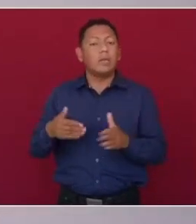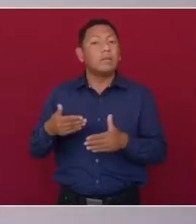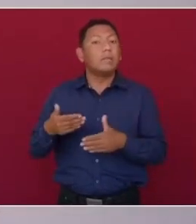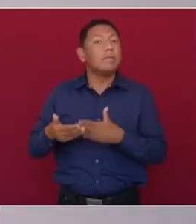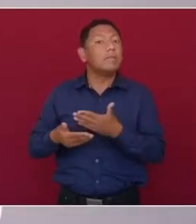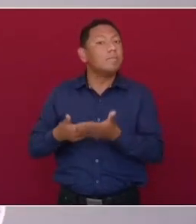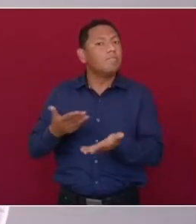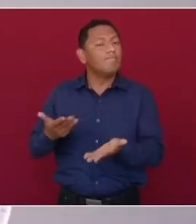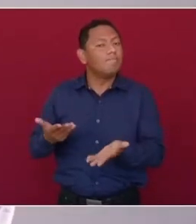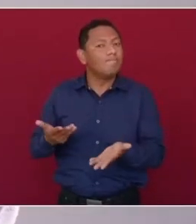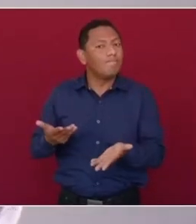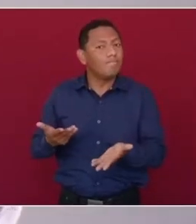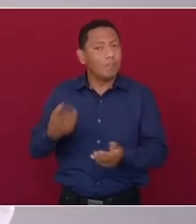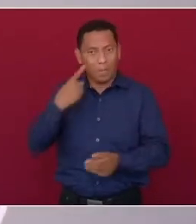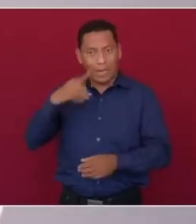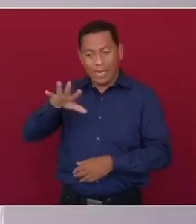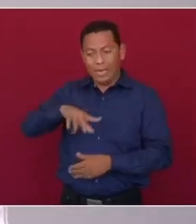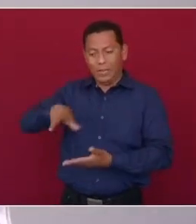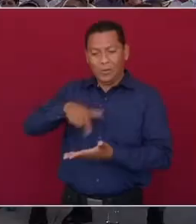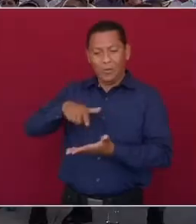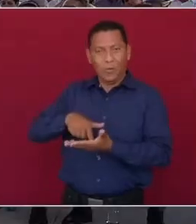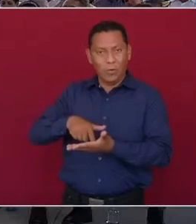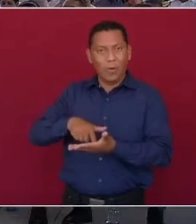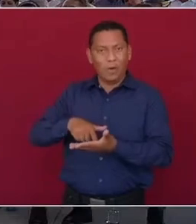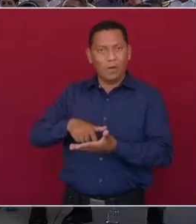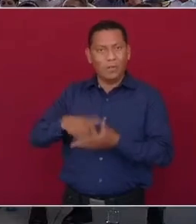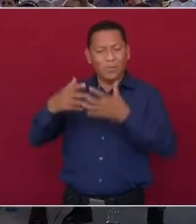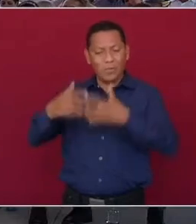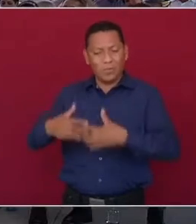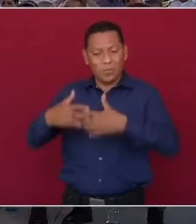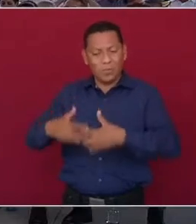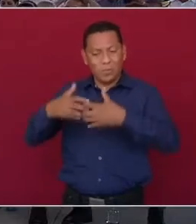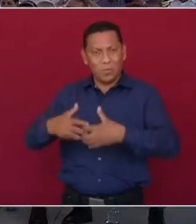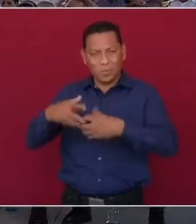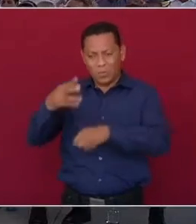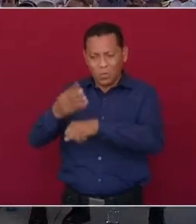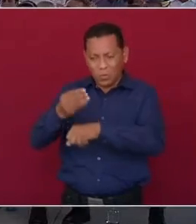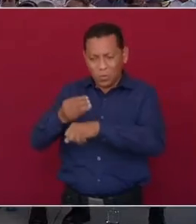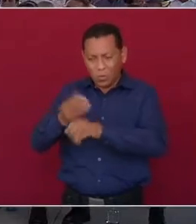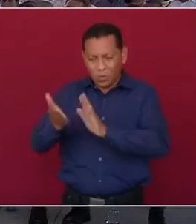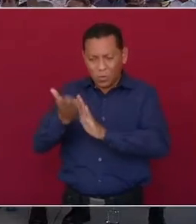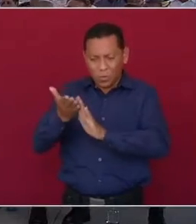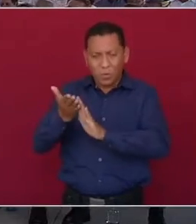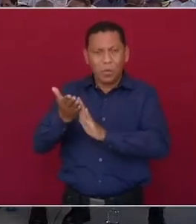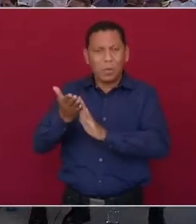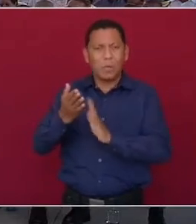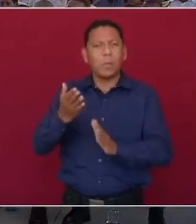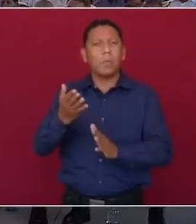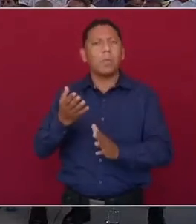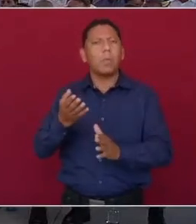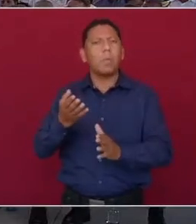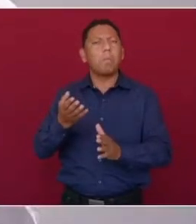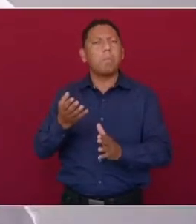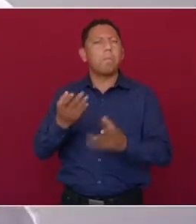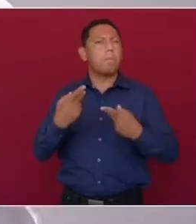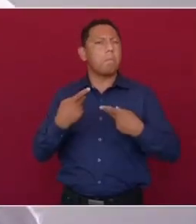Esta refinería en promedio ocupó alrededor